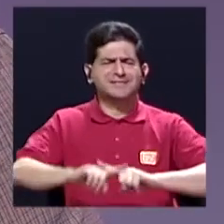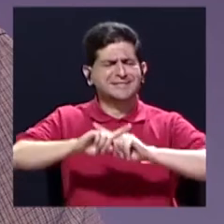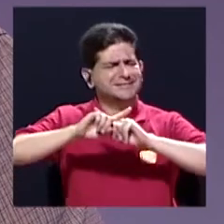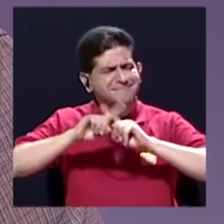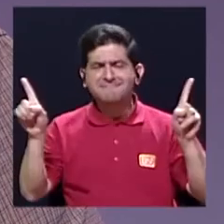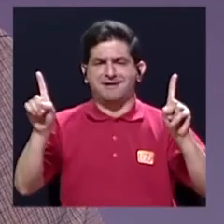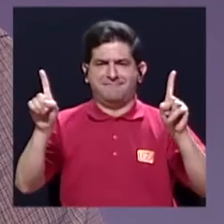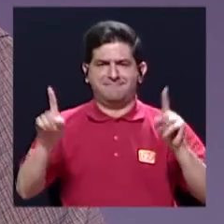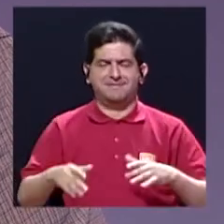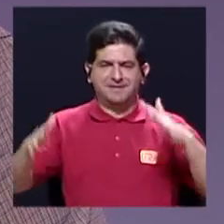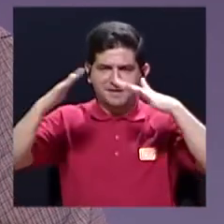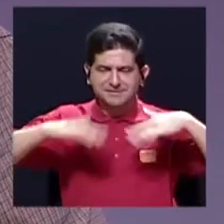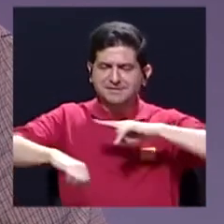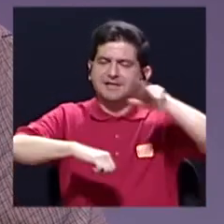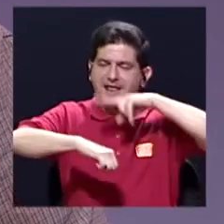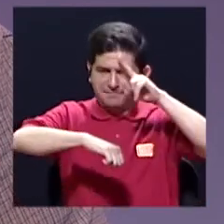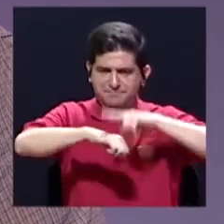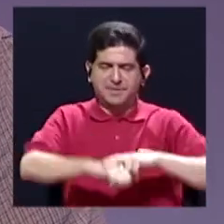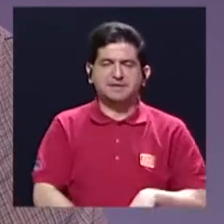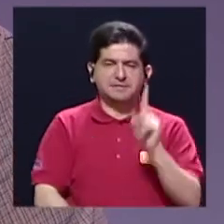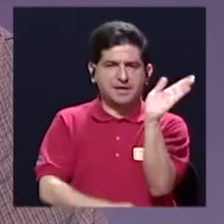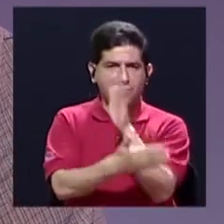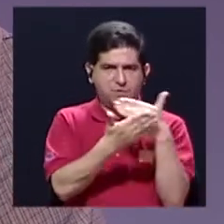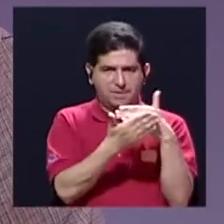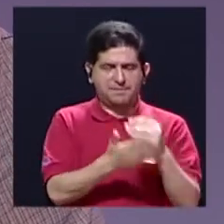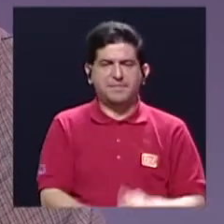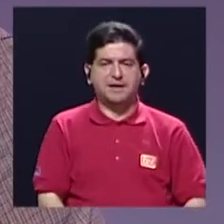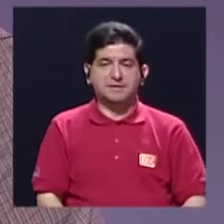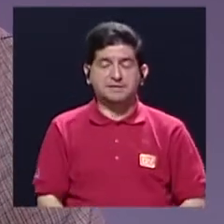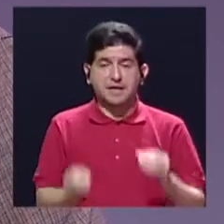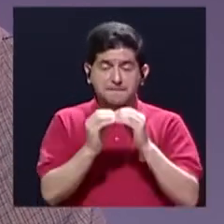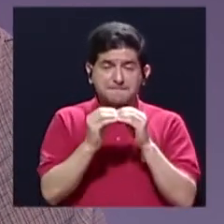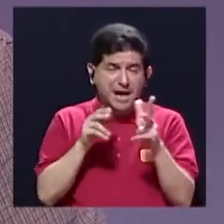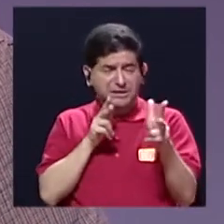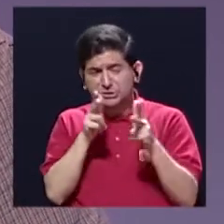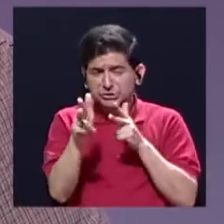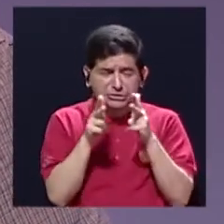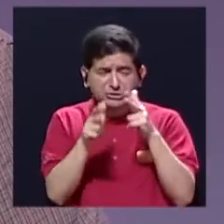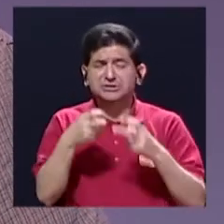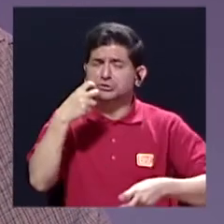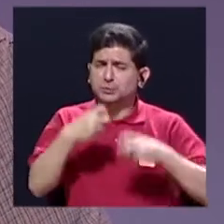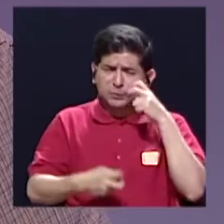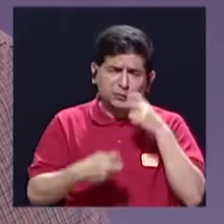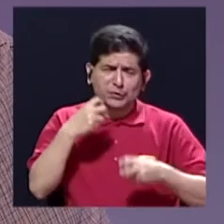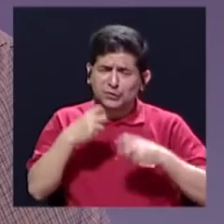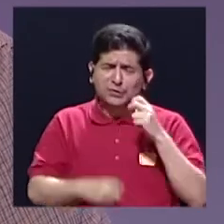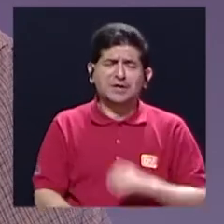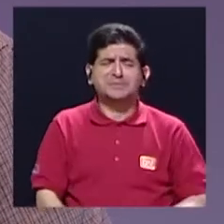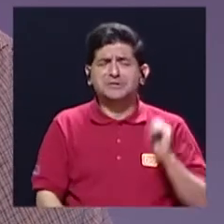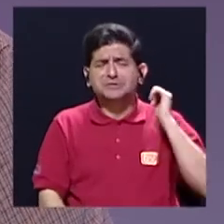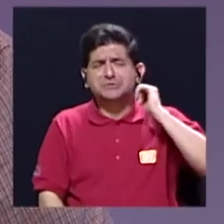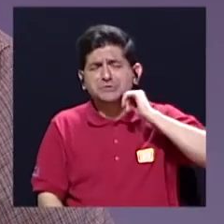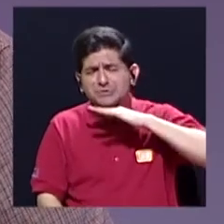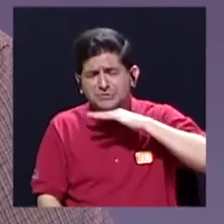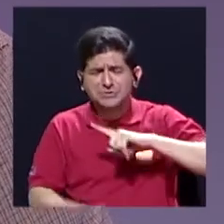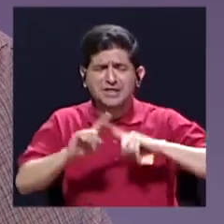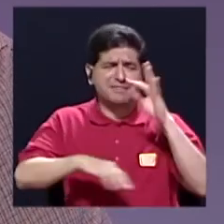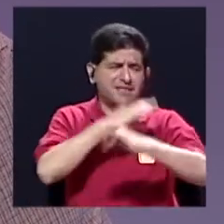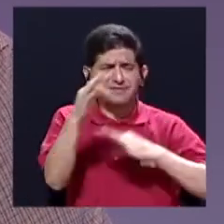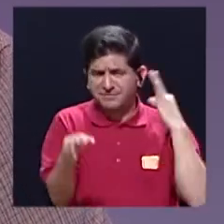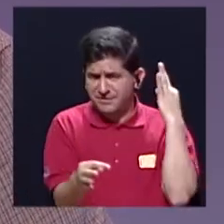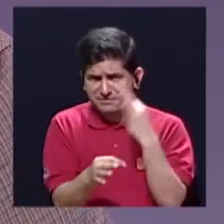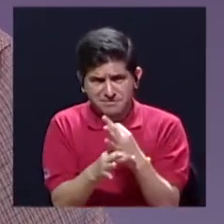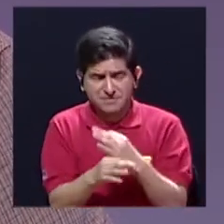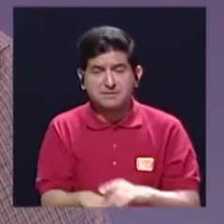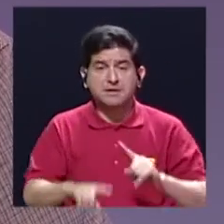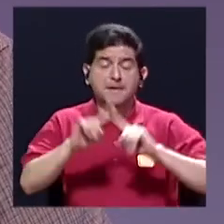diferentes sobre el ambiente natural. Por un lado, genera mucho más tránsito, genera problemas de contaminación de diferentes tipos,